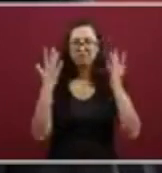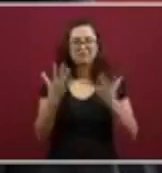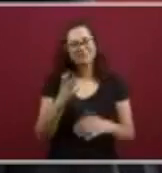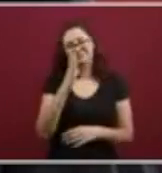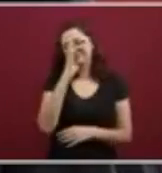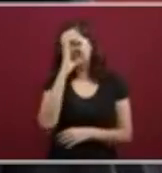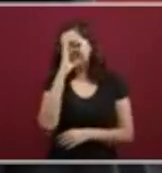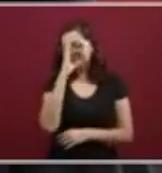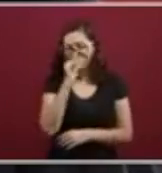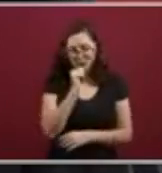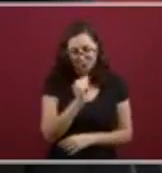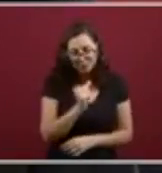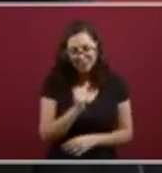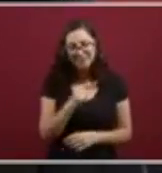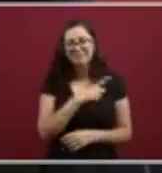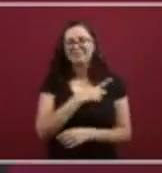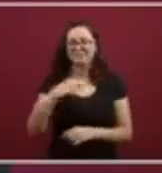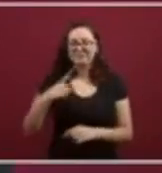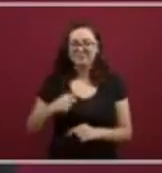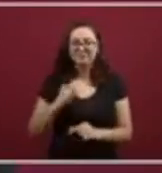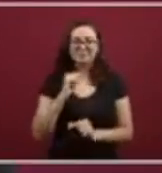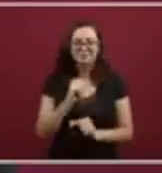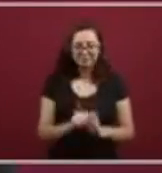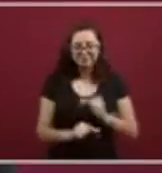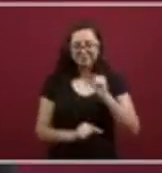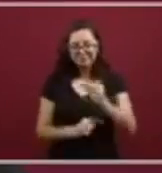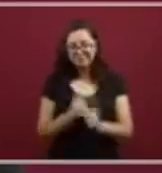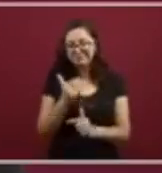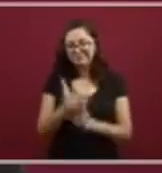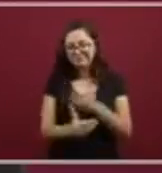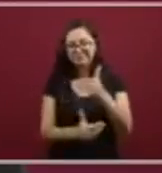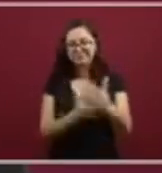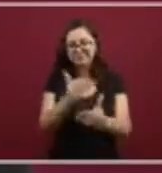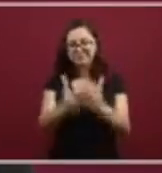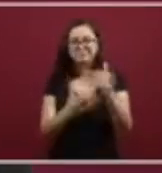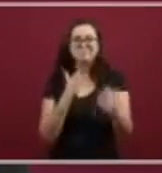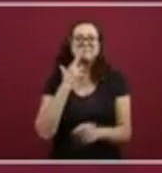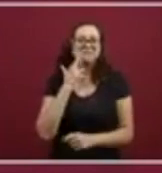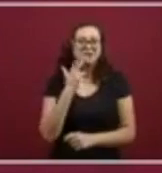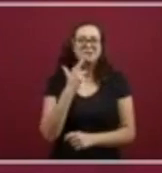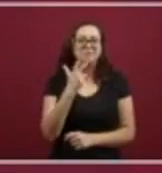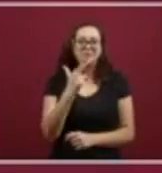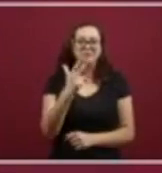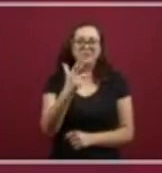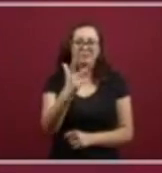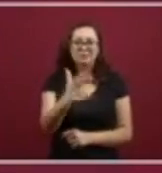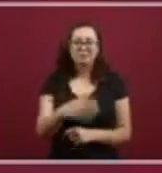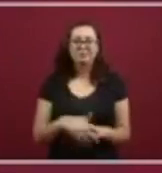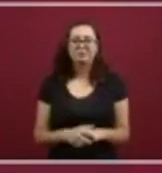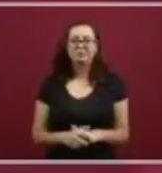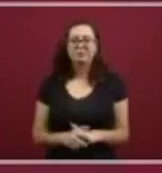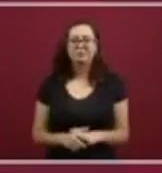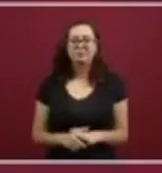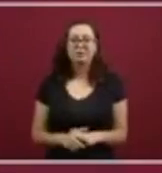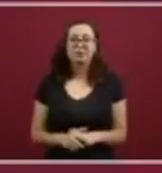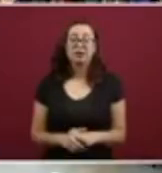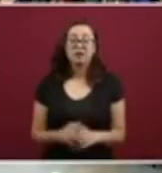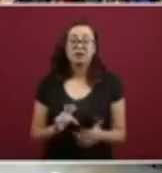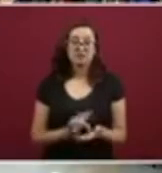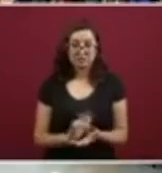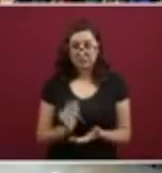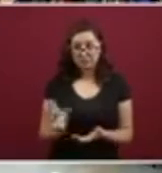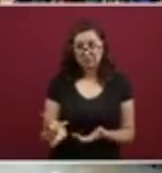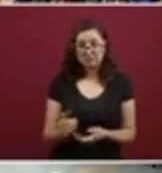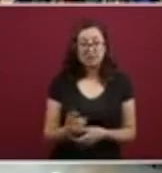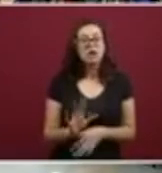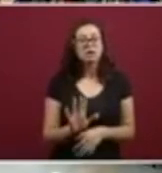de la noche a la mañana, pero sí vamos a ir a mejorar los salarios. Una cosa sí les